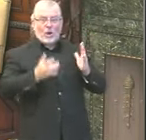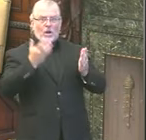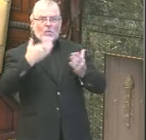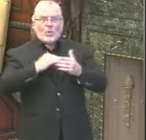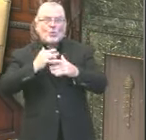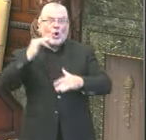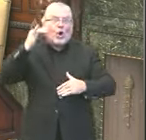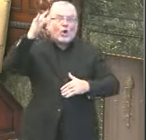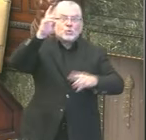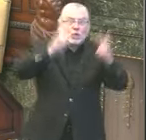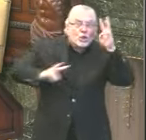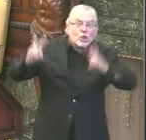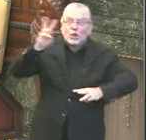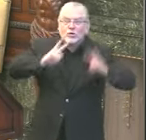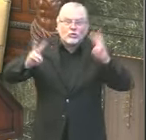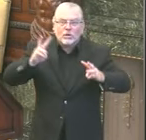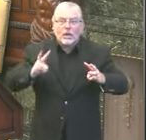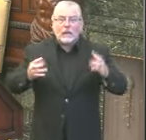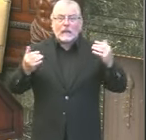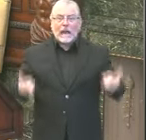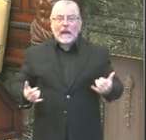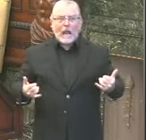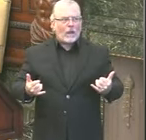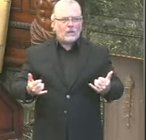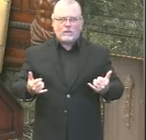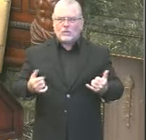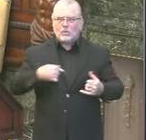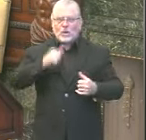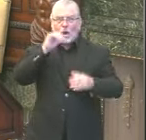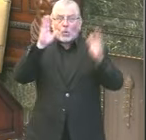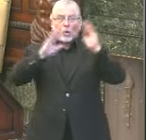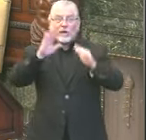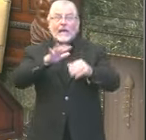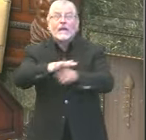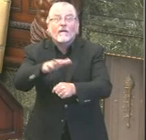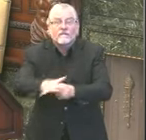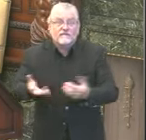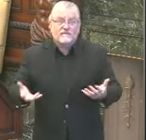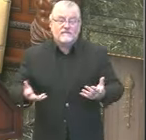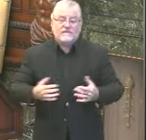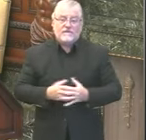to remind people how serious this infection can be. Got it. Thank you.